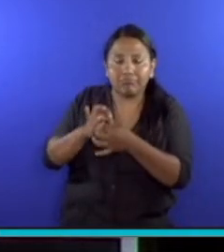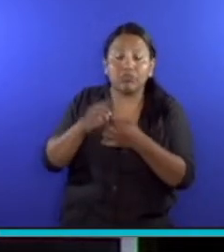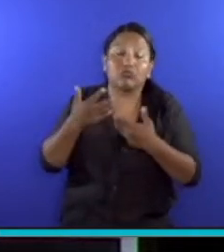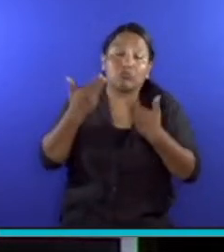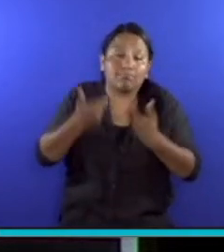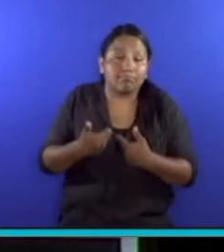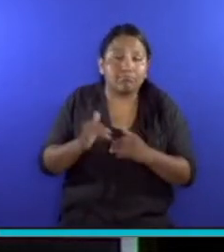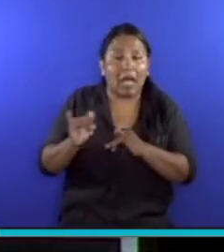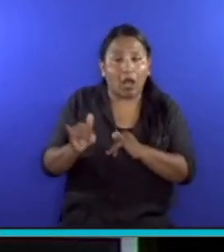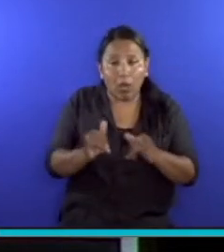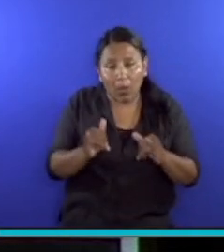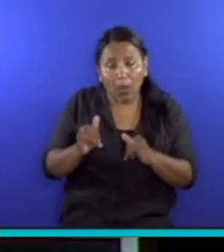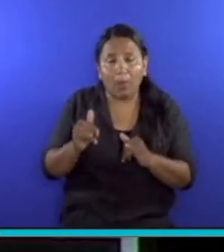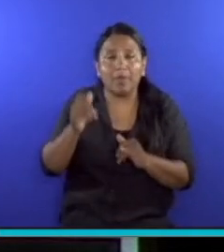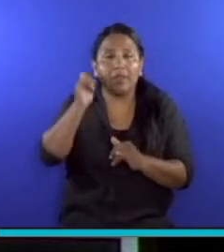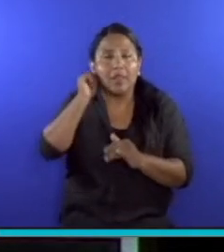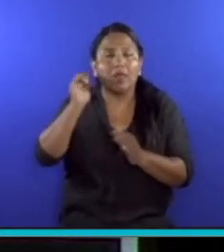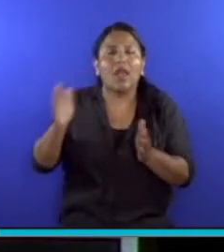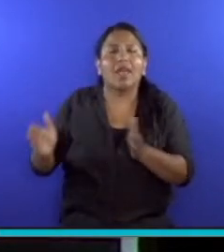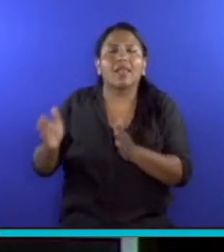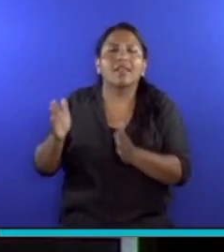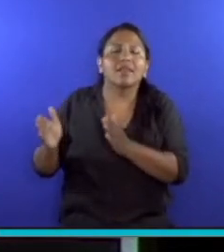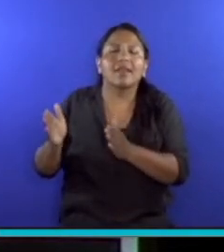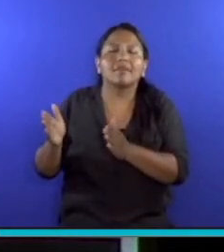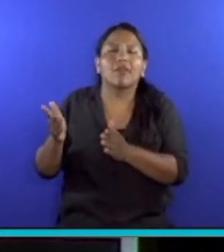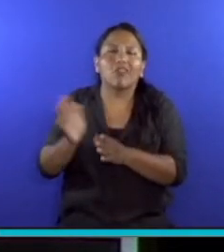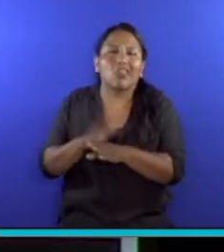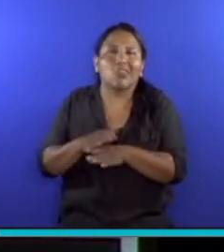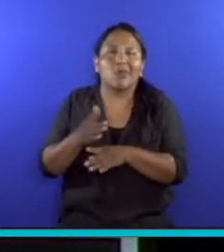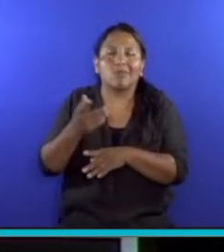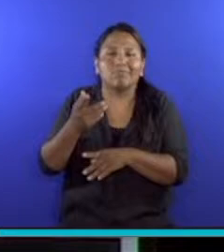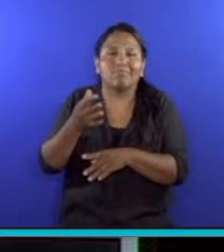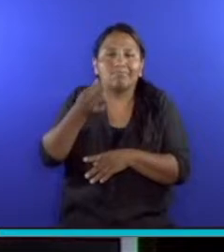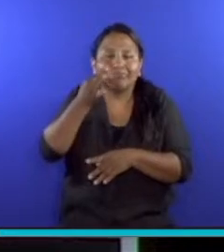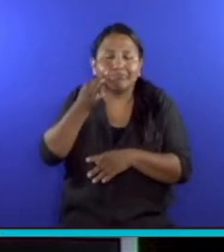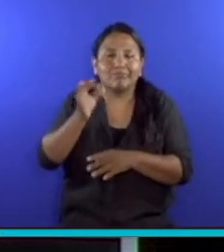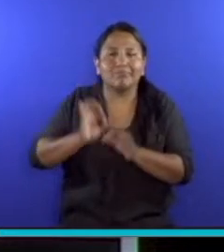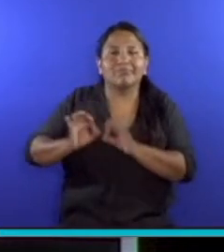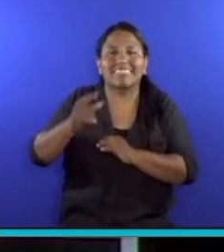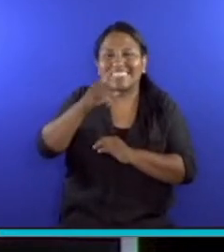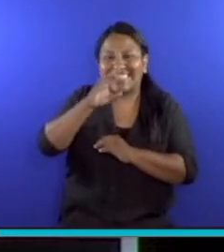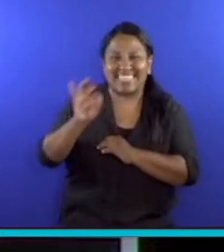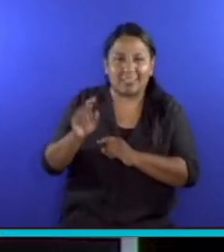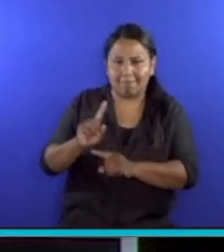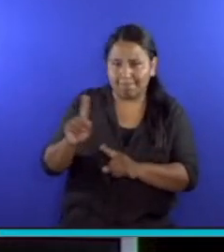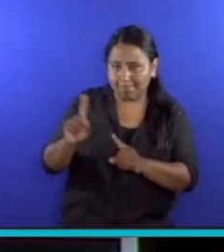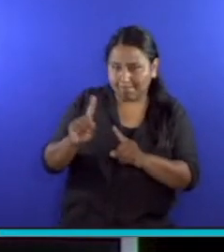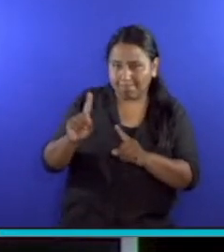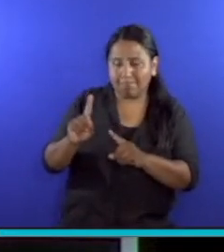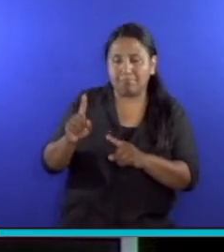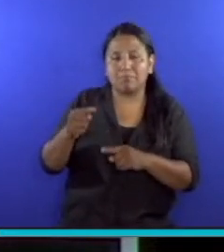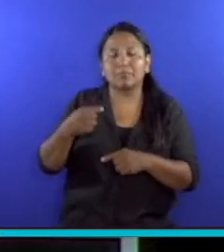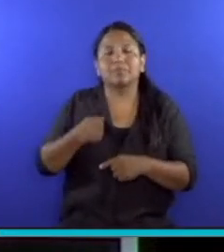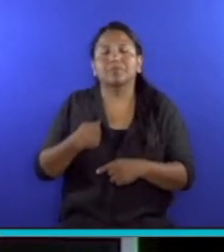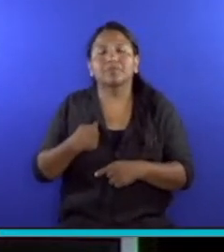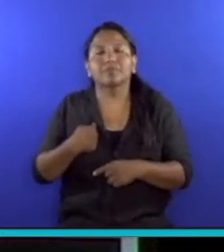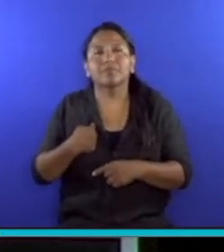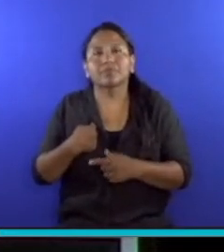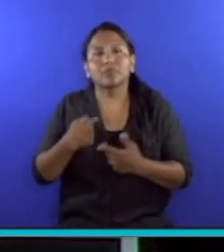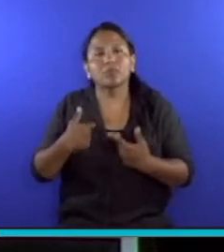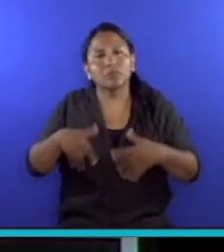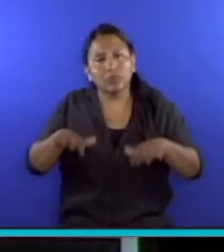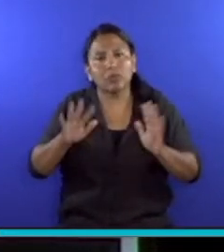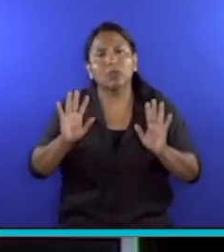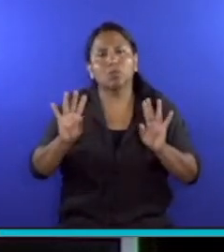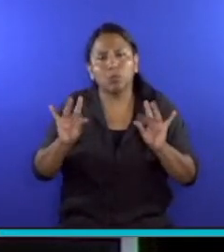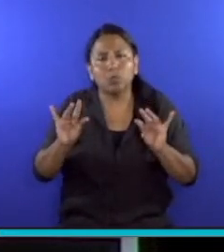de una generación que no vivió los 70, me resulta muy difícil